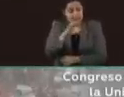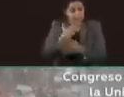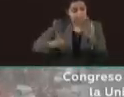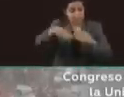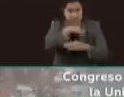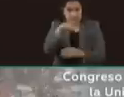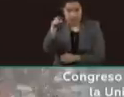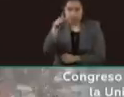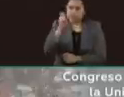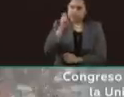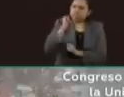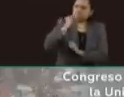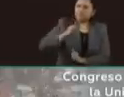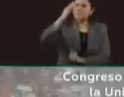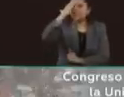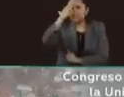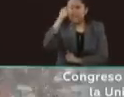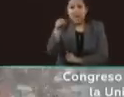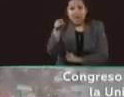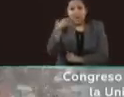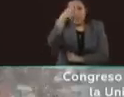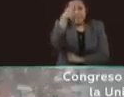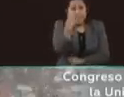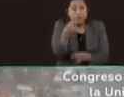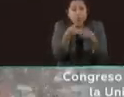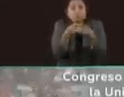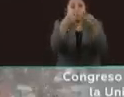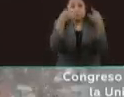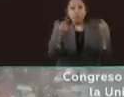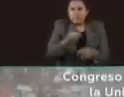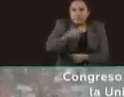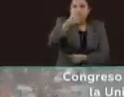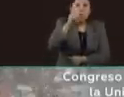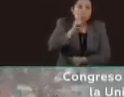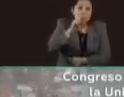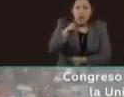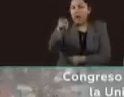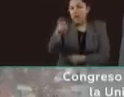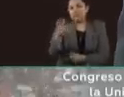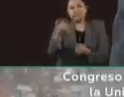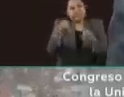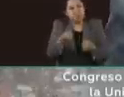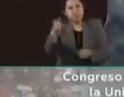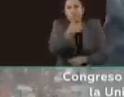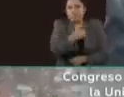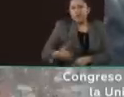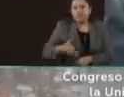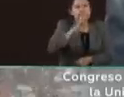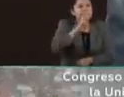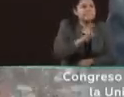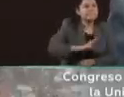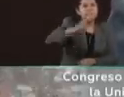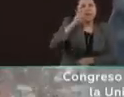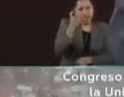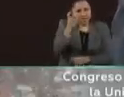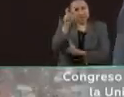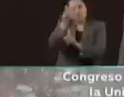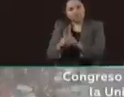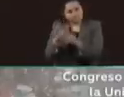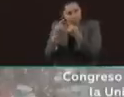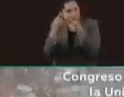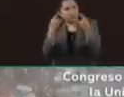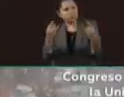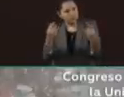la mujer presidenta de México y la mejor presidenta de este país. Finalmente, Finalmente, el ejercicio del